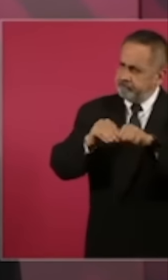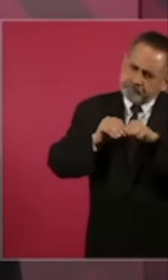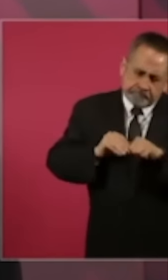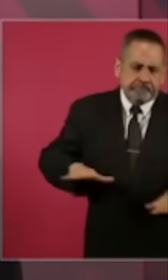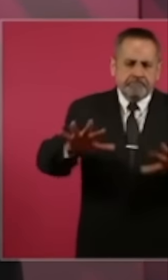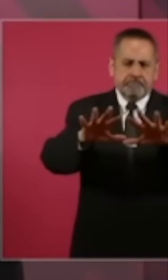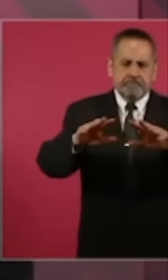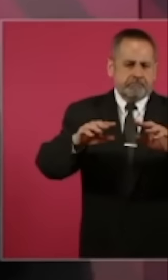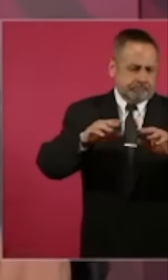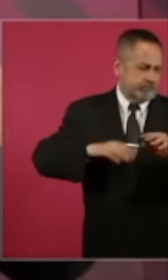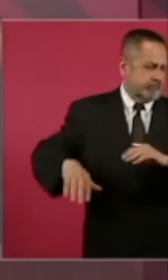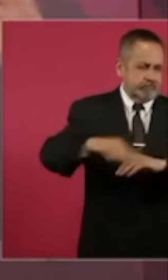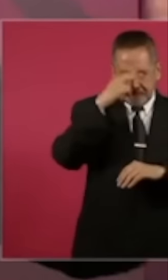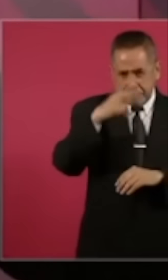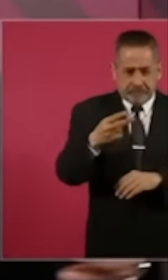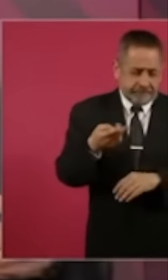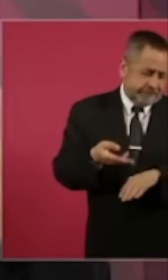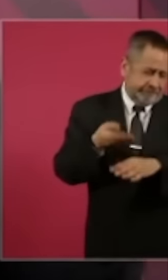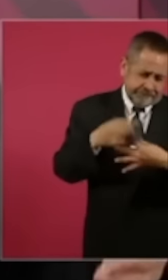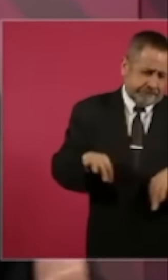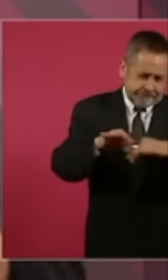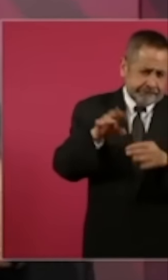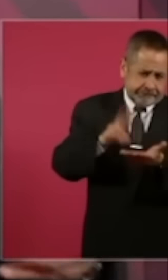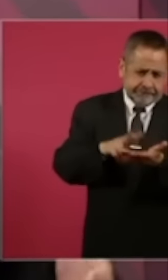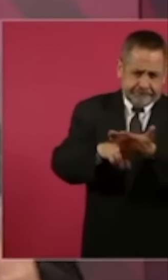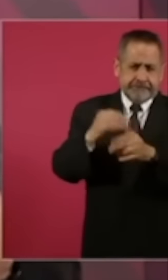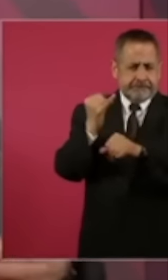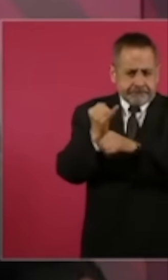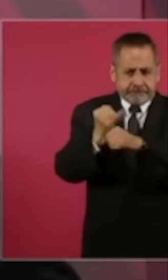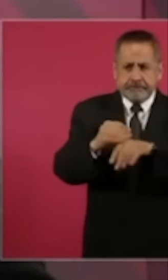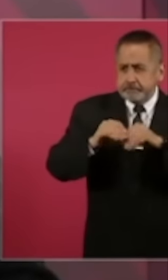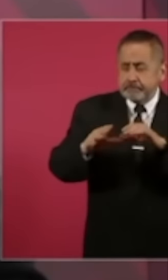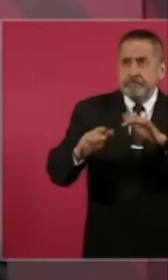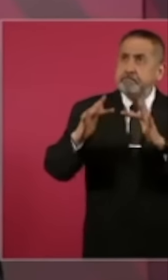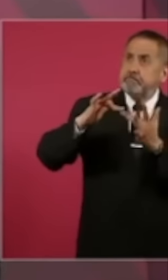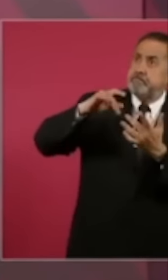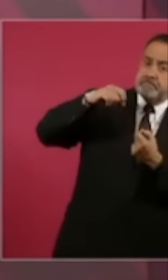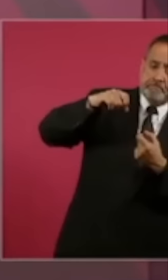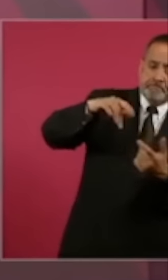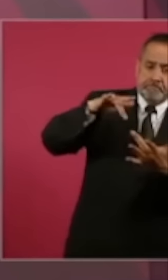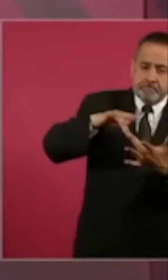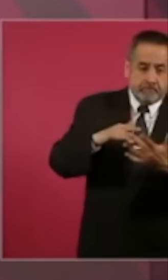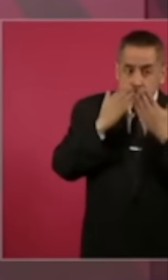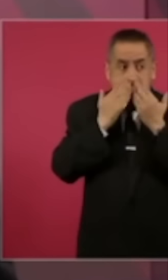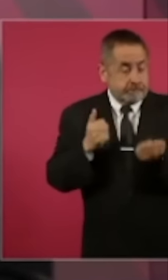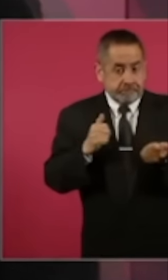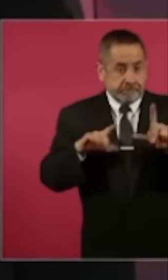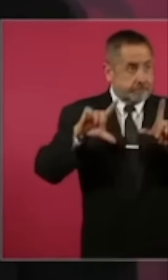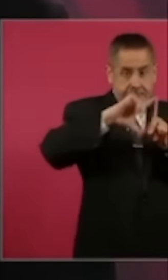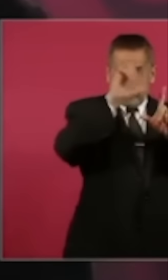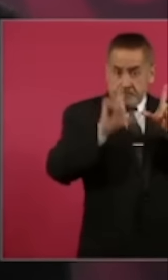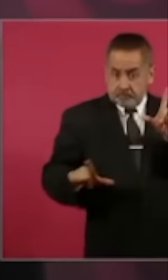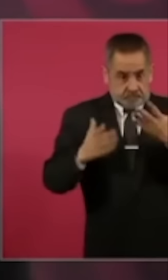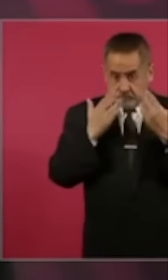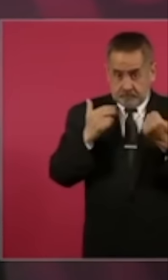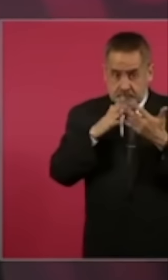todos, porque es importantísimo la comunicación por internet, que no la tenemos en todo el